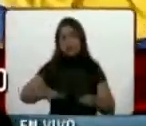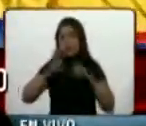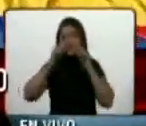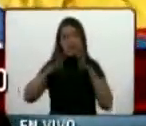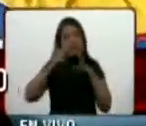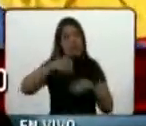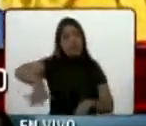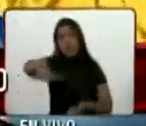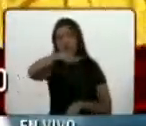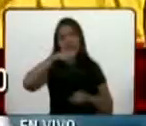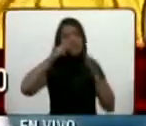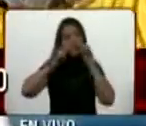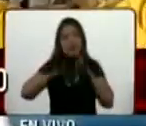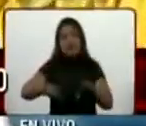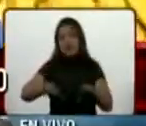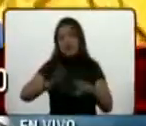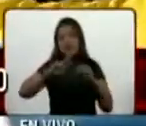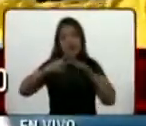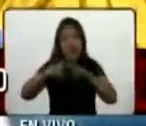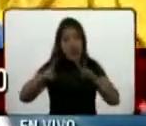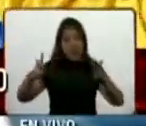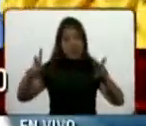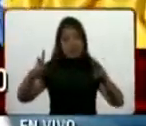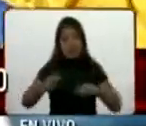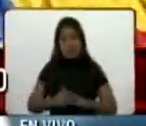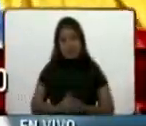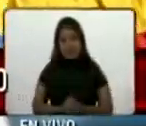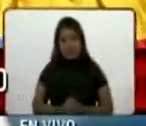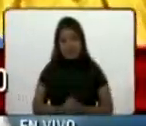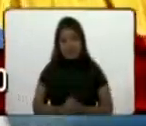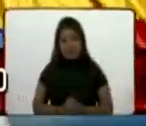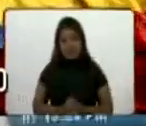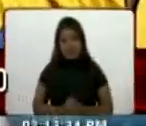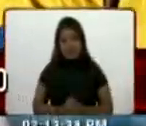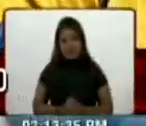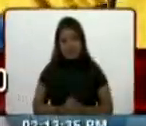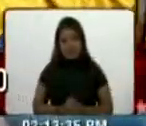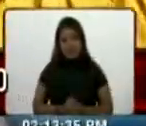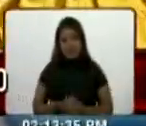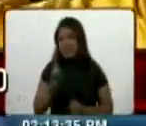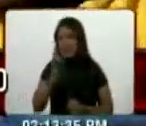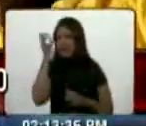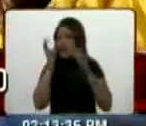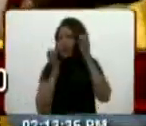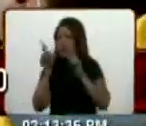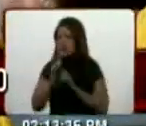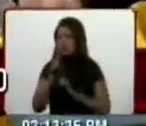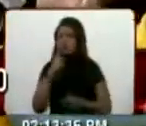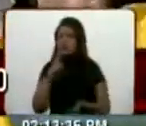pueblo. Bendiciones de paz. Que nadie se la ponga a inventar.